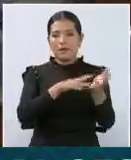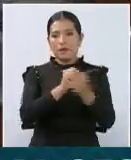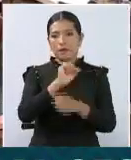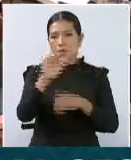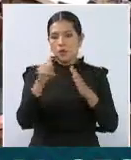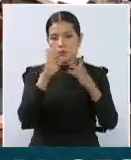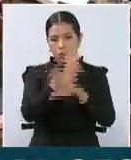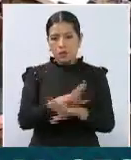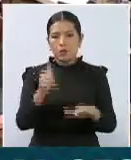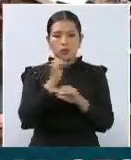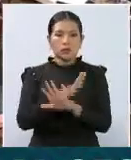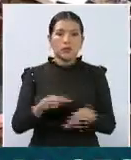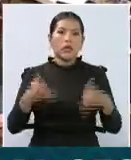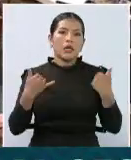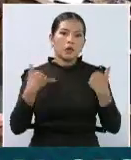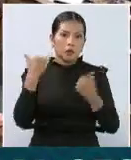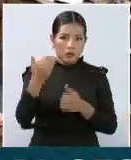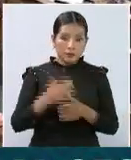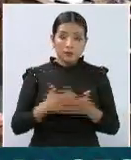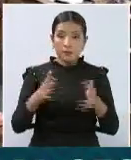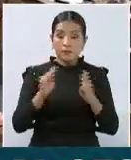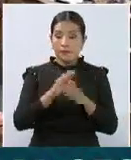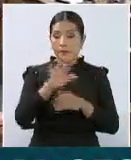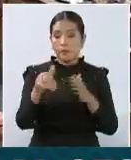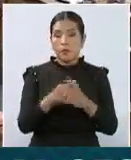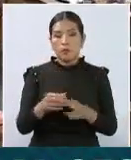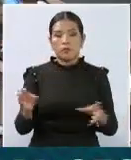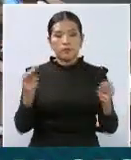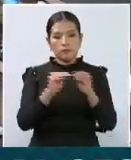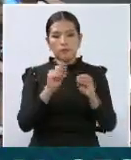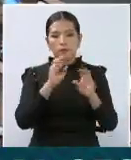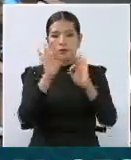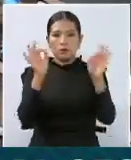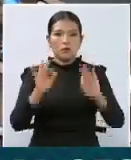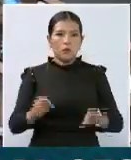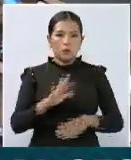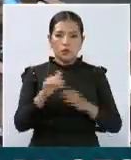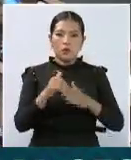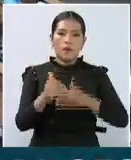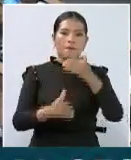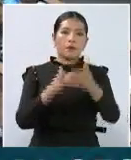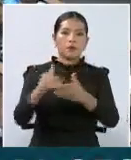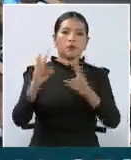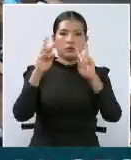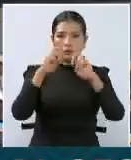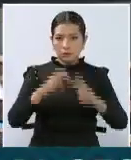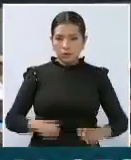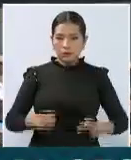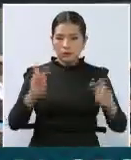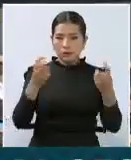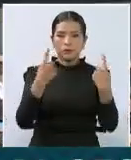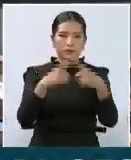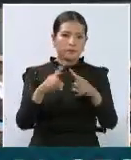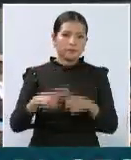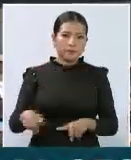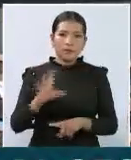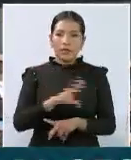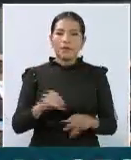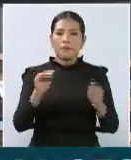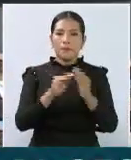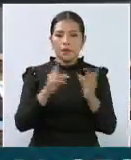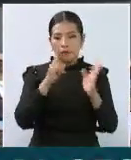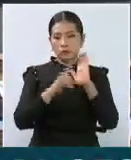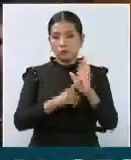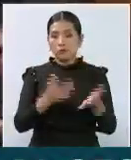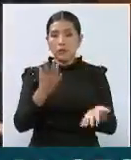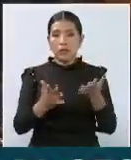y adolescentes. A la fecha ya se habrían realizado la conformación de subcomisiones que acompañarán el proceso de investigación de estos casos y se ven las